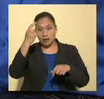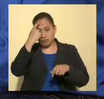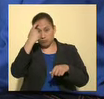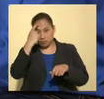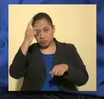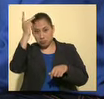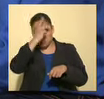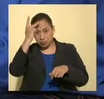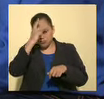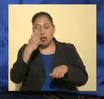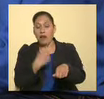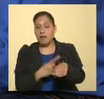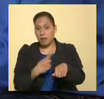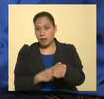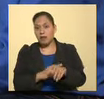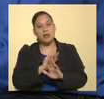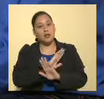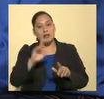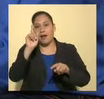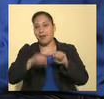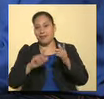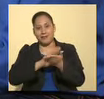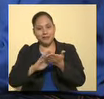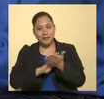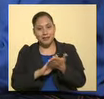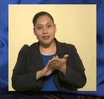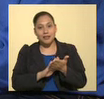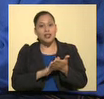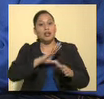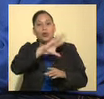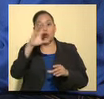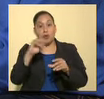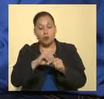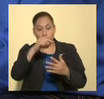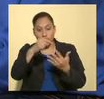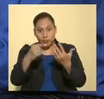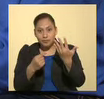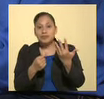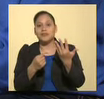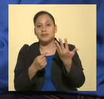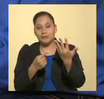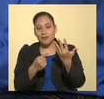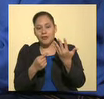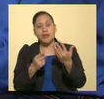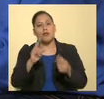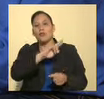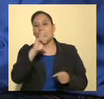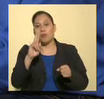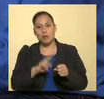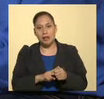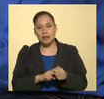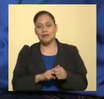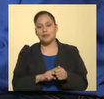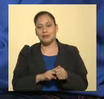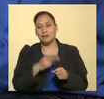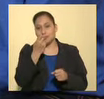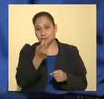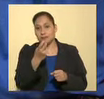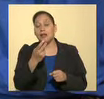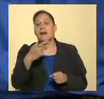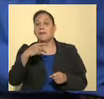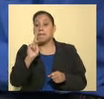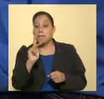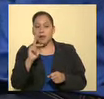en 1967, todas, absolutamente todas, son normales, siempre y